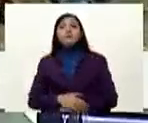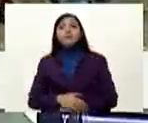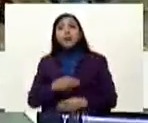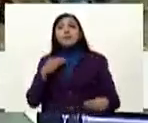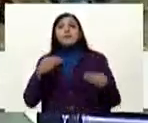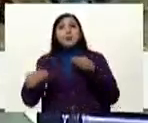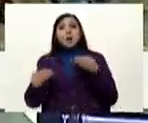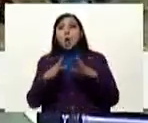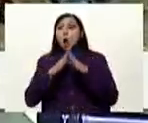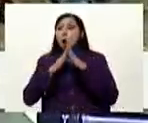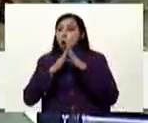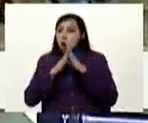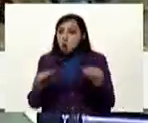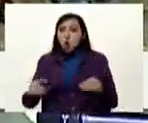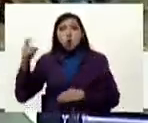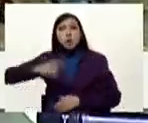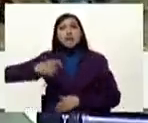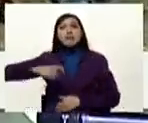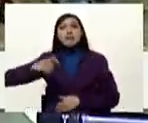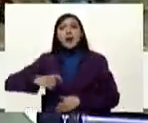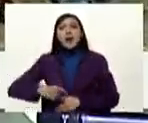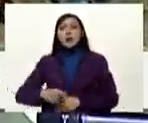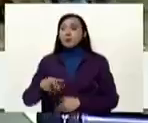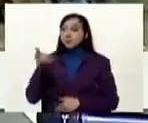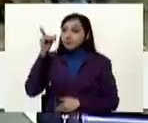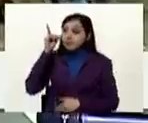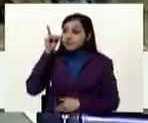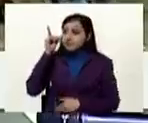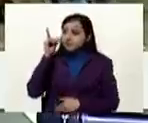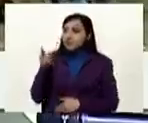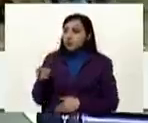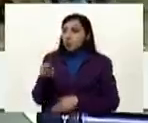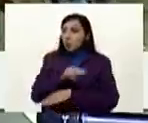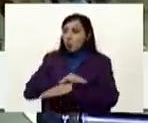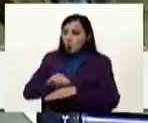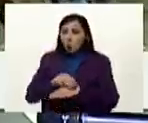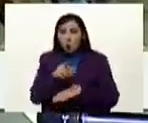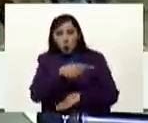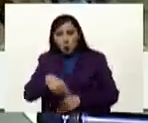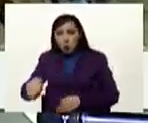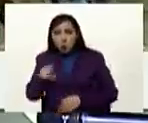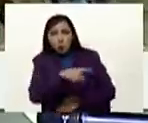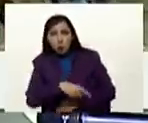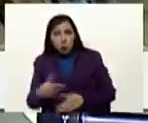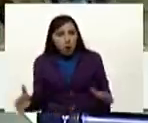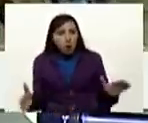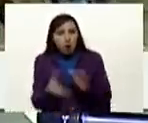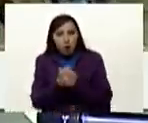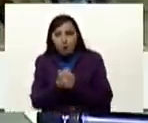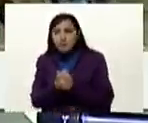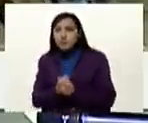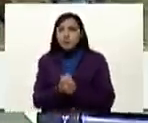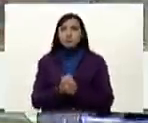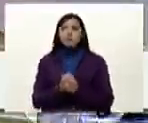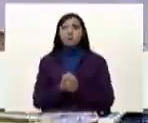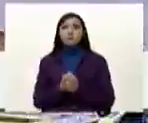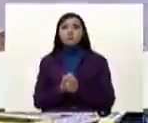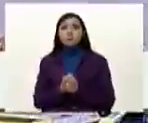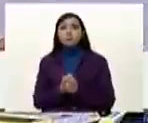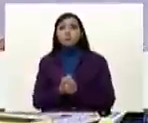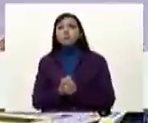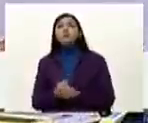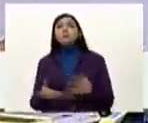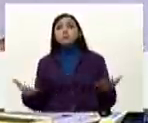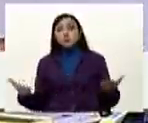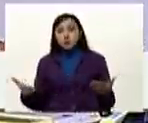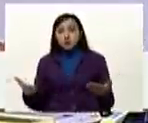flexibilizando todo lo que hay que flexibilizar, señora vicepresidenta, señor ministro, señora ministra, compañeros y compañeras,